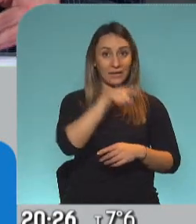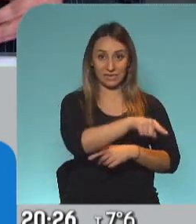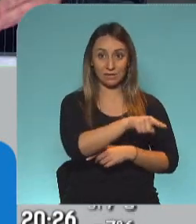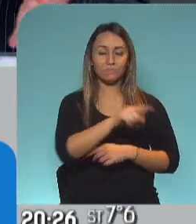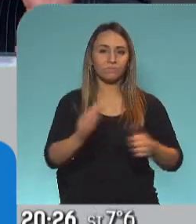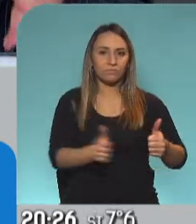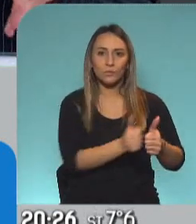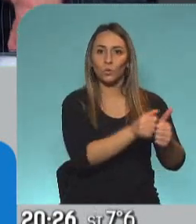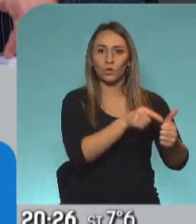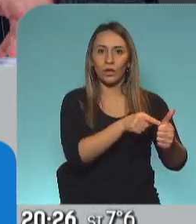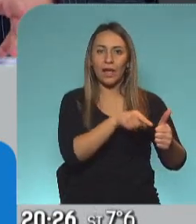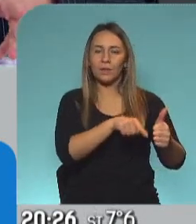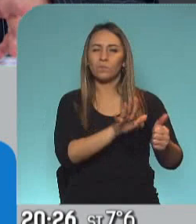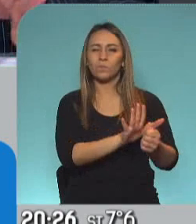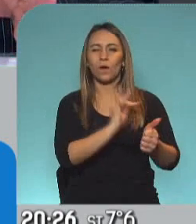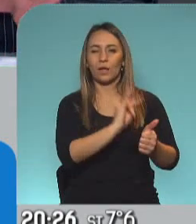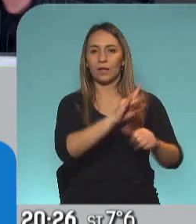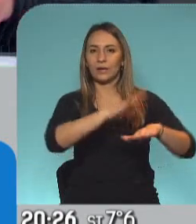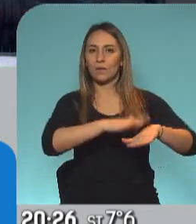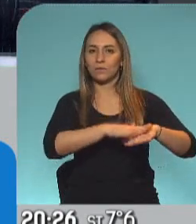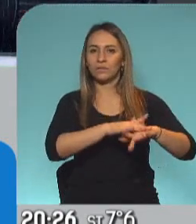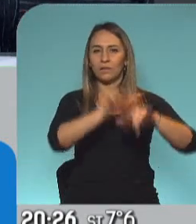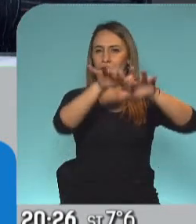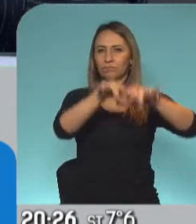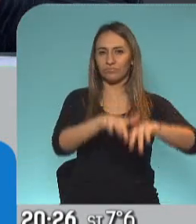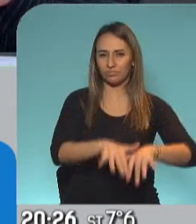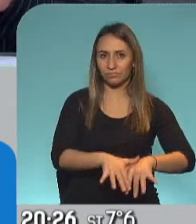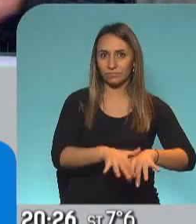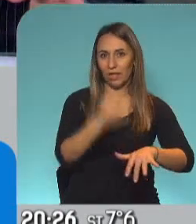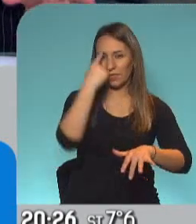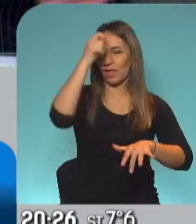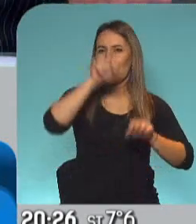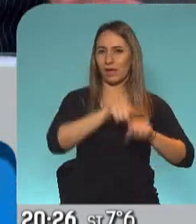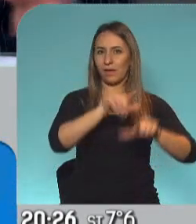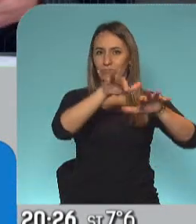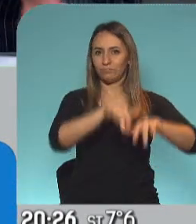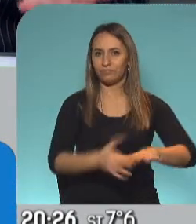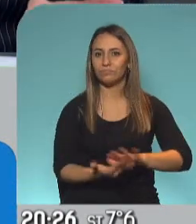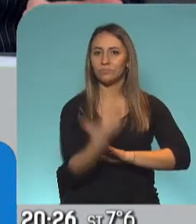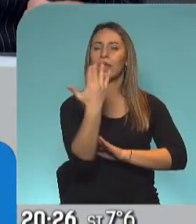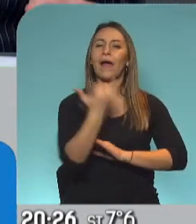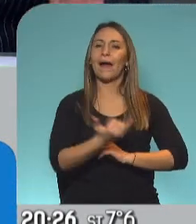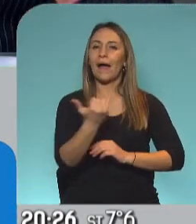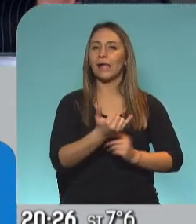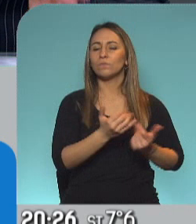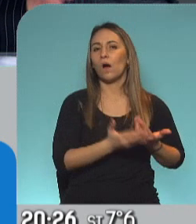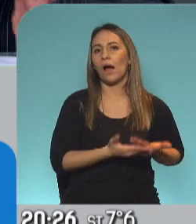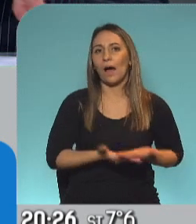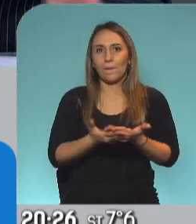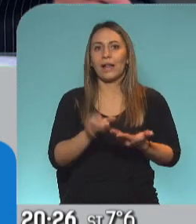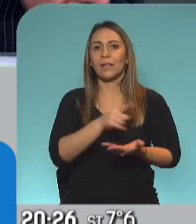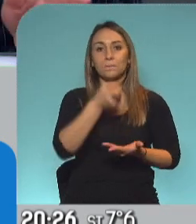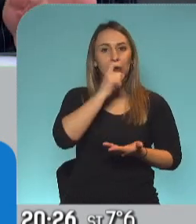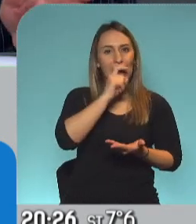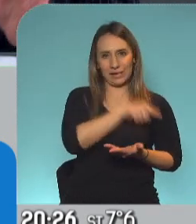uno de los ideólogos de este comunicado también. Entonces, te lo cuento esto como para que pensemos que hay un aval tácito, si querés, de Mauricio Macri